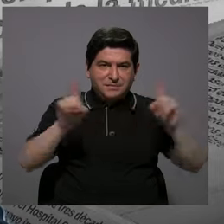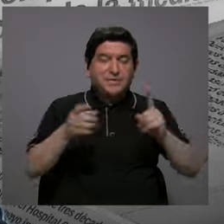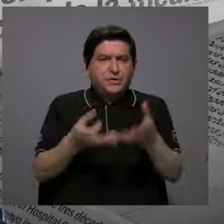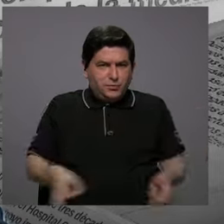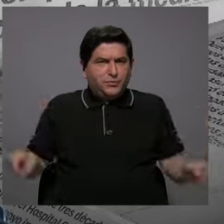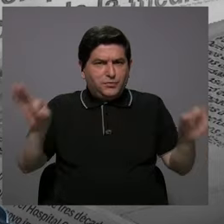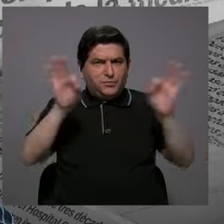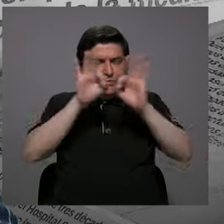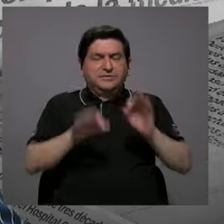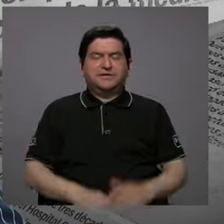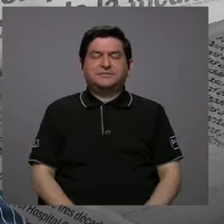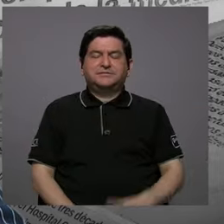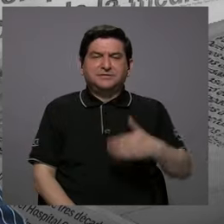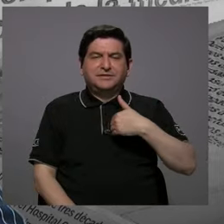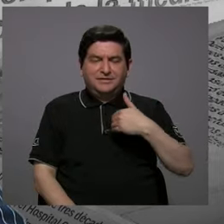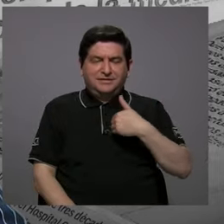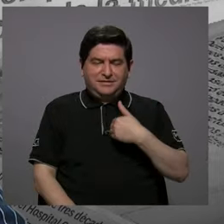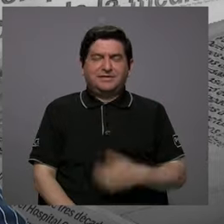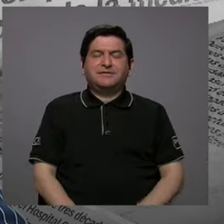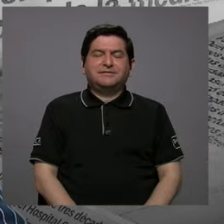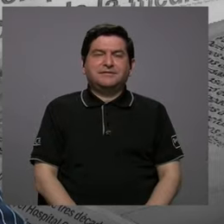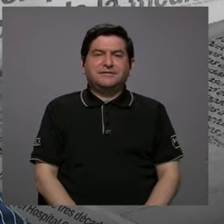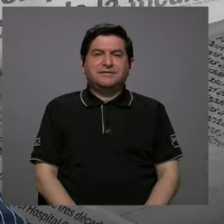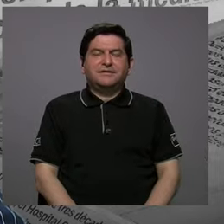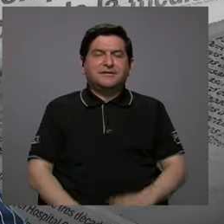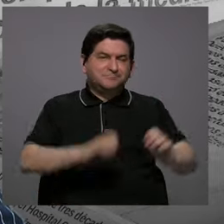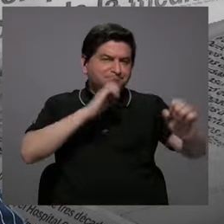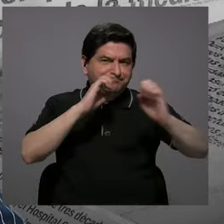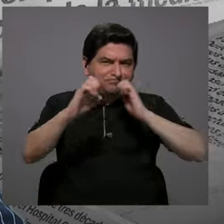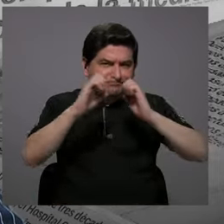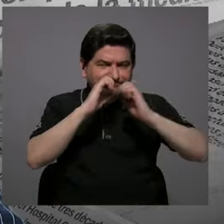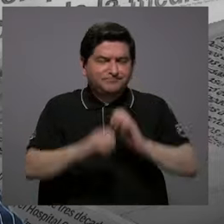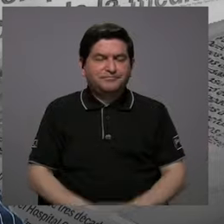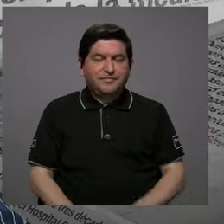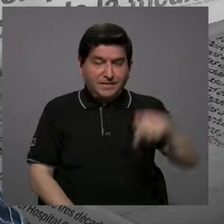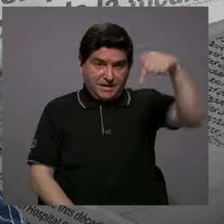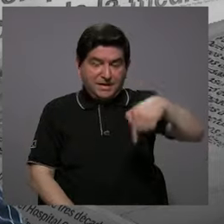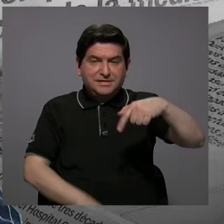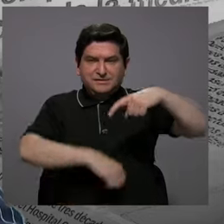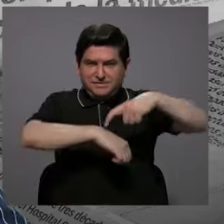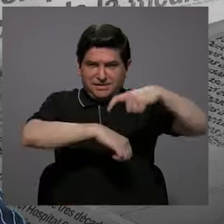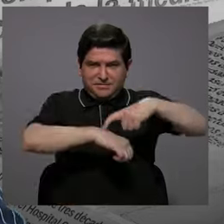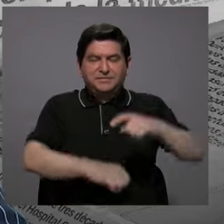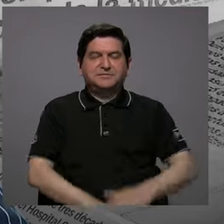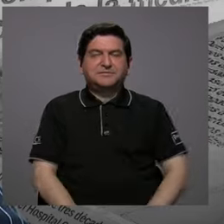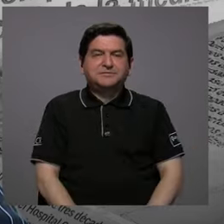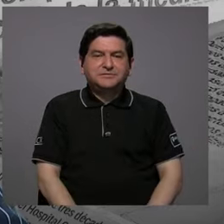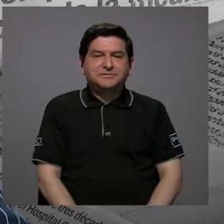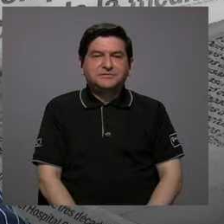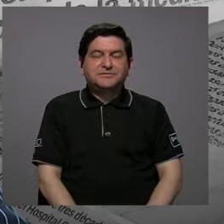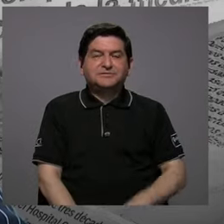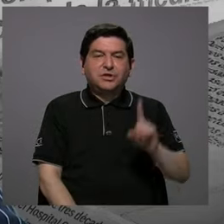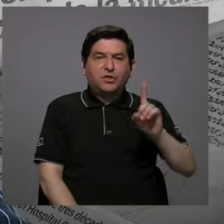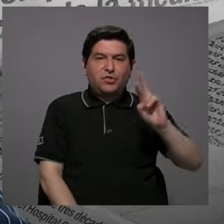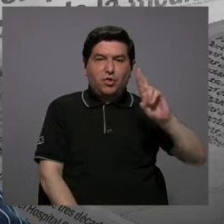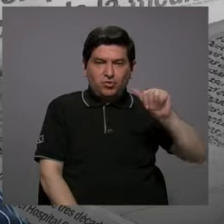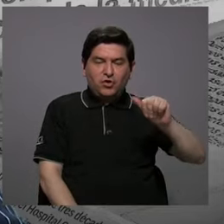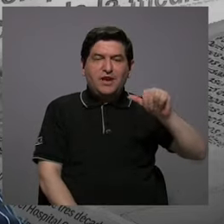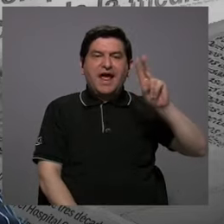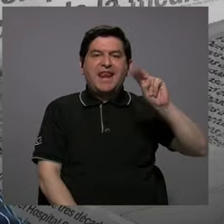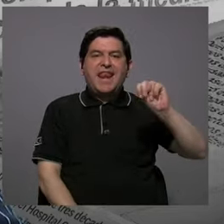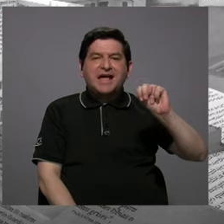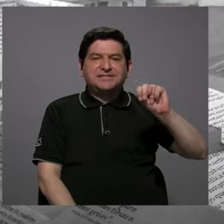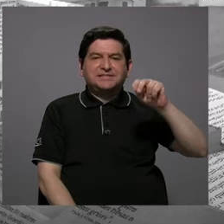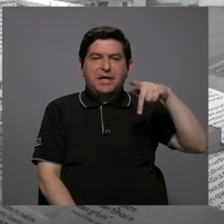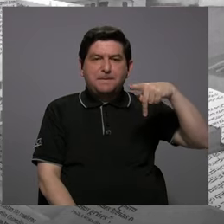importantísimas tenemos tenemos el placer de entrevistar de que esté con nosotros y con ustedes a la doctora Nancy